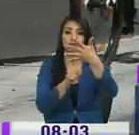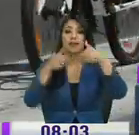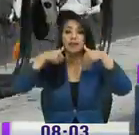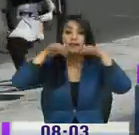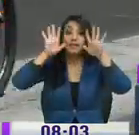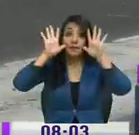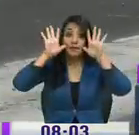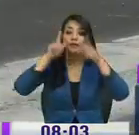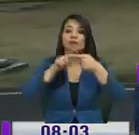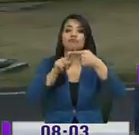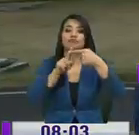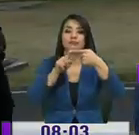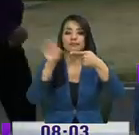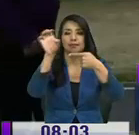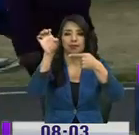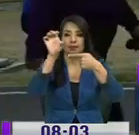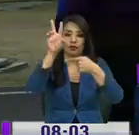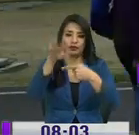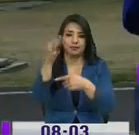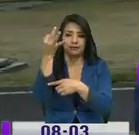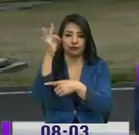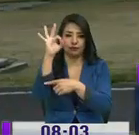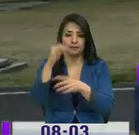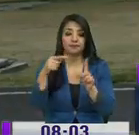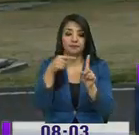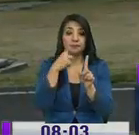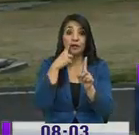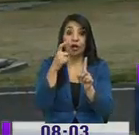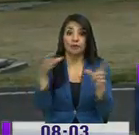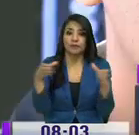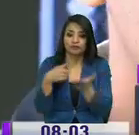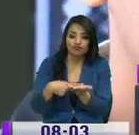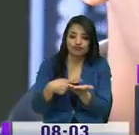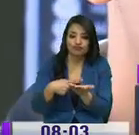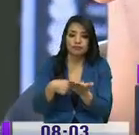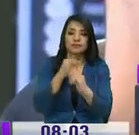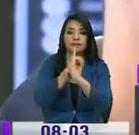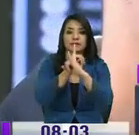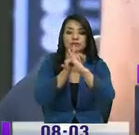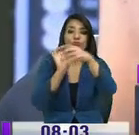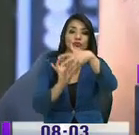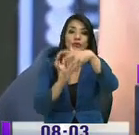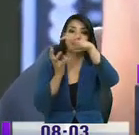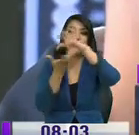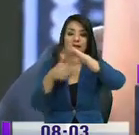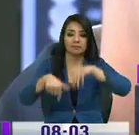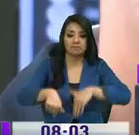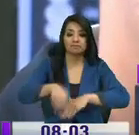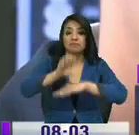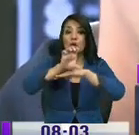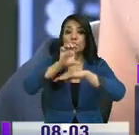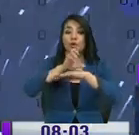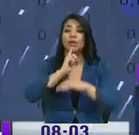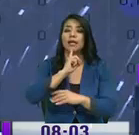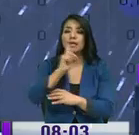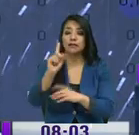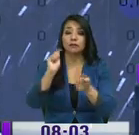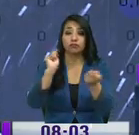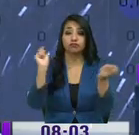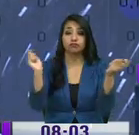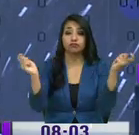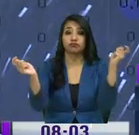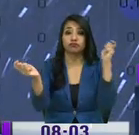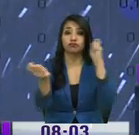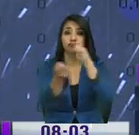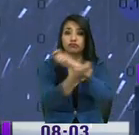inicios de 2019, según Vladimir Arriaga, analista del Instituto de Meteorología e Hidrología INAMI. Estos cambios están